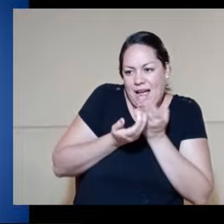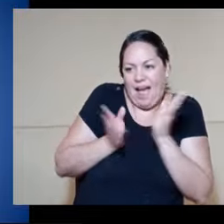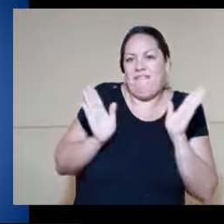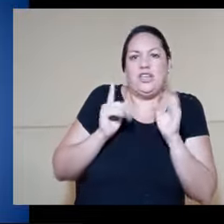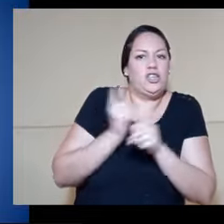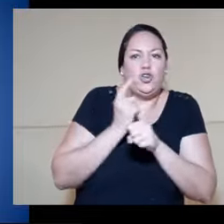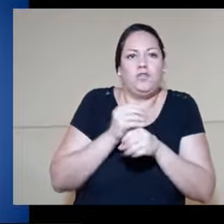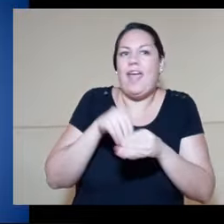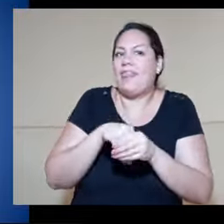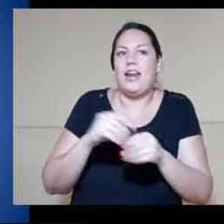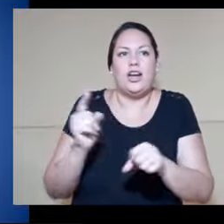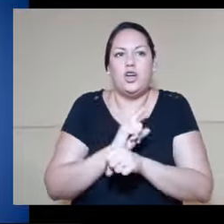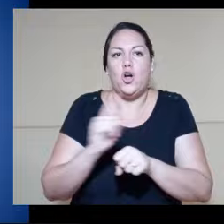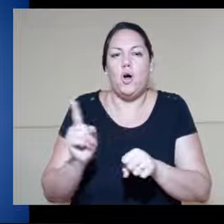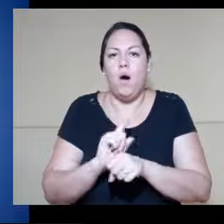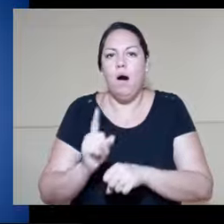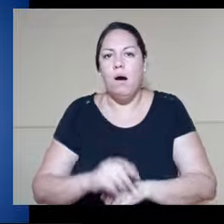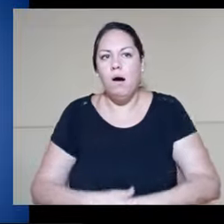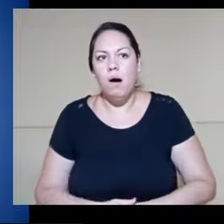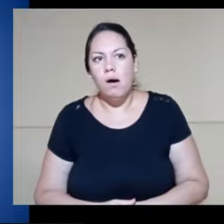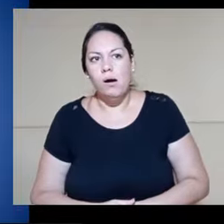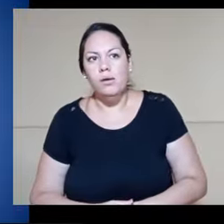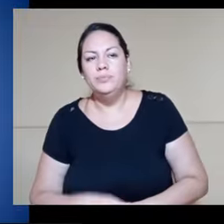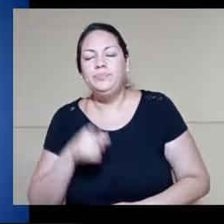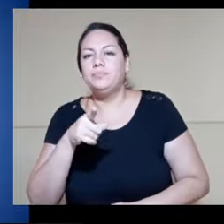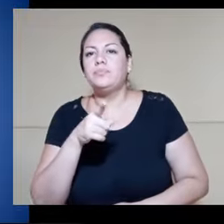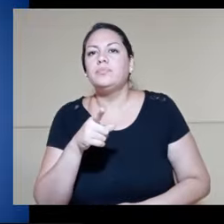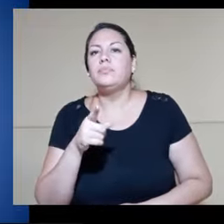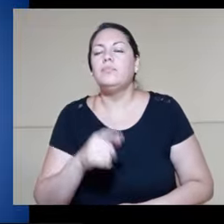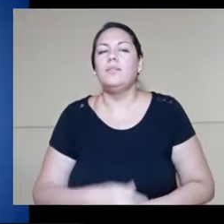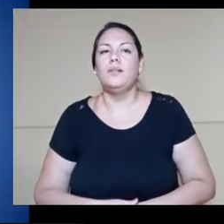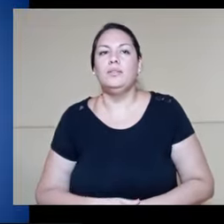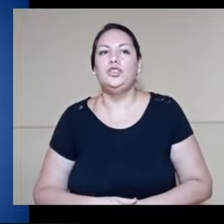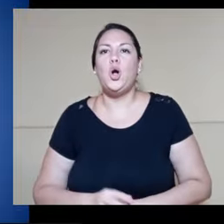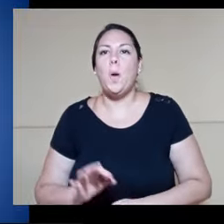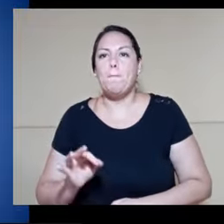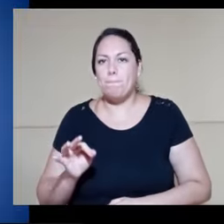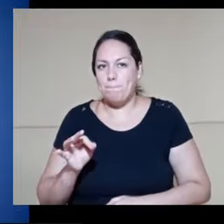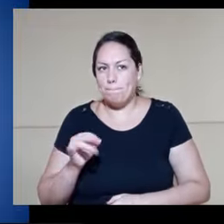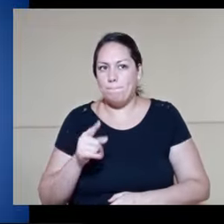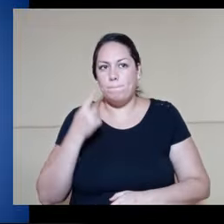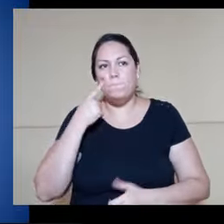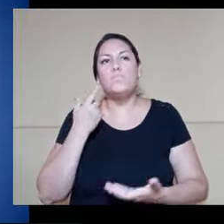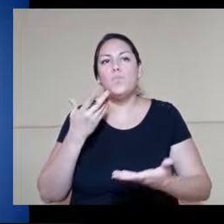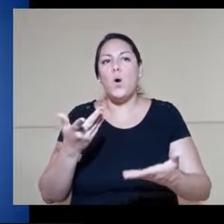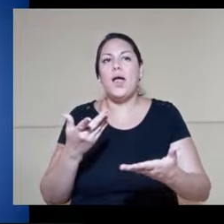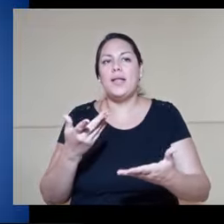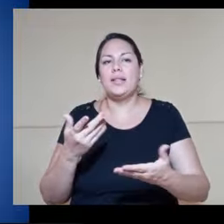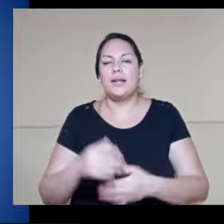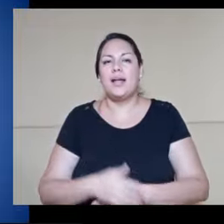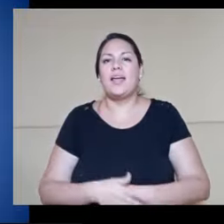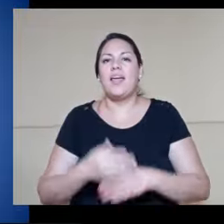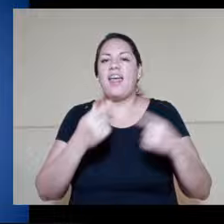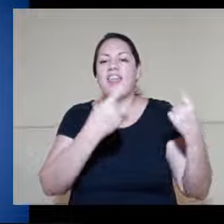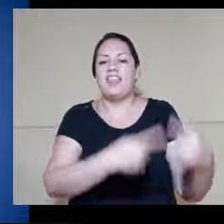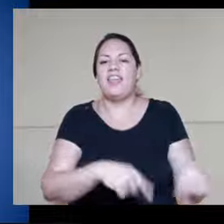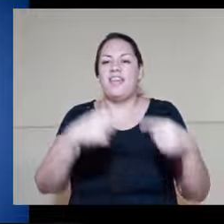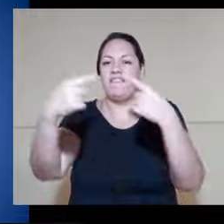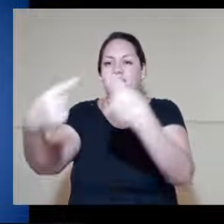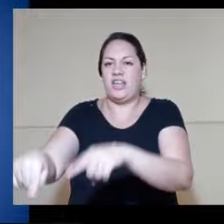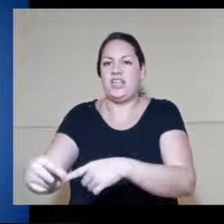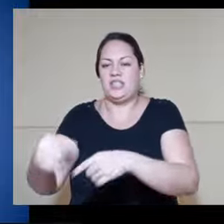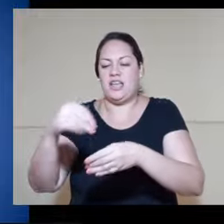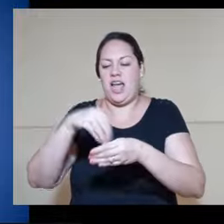Entonces, esta diferencia de potencial que se llama entre afuera y adentro es lo que me determina que hay